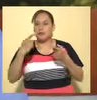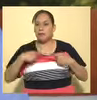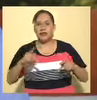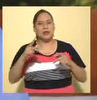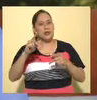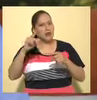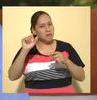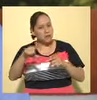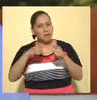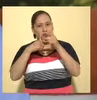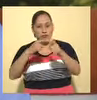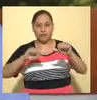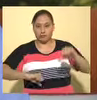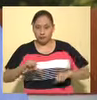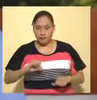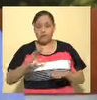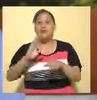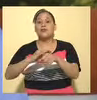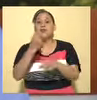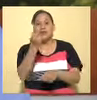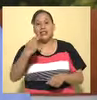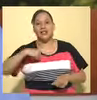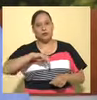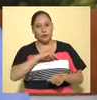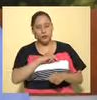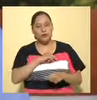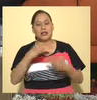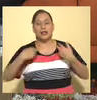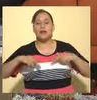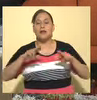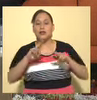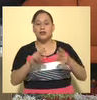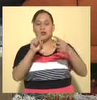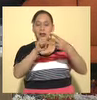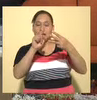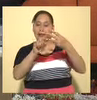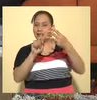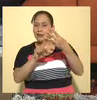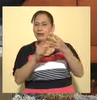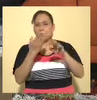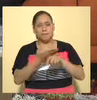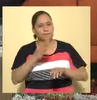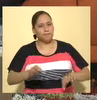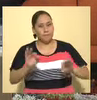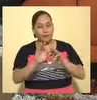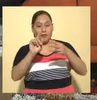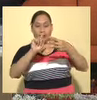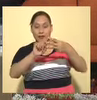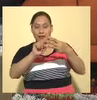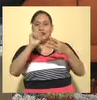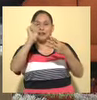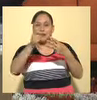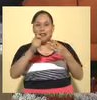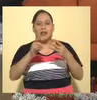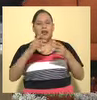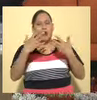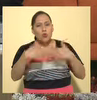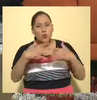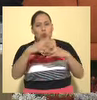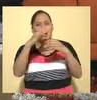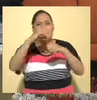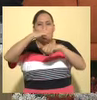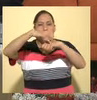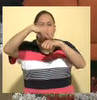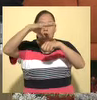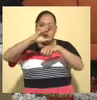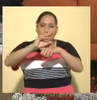sus actividades. Por lo tanto, nosotros dividimos la rehabilitación en tres fases importantes. La primera es de control del dolor y la